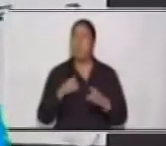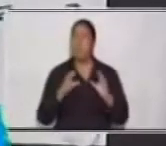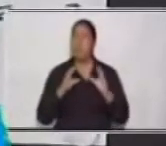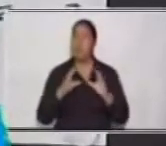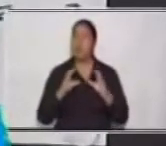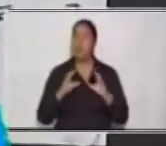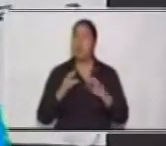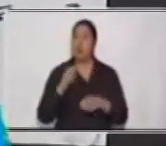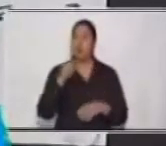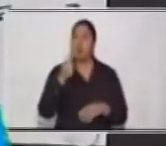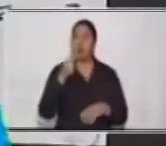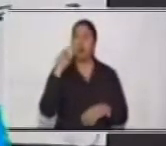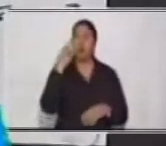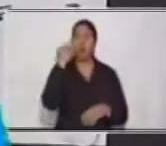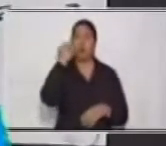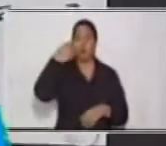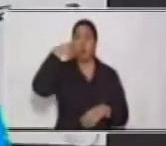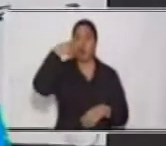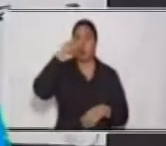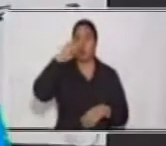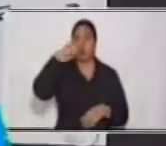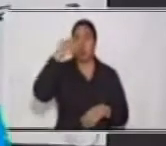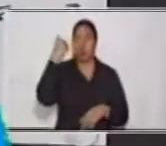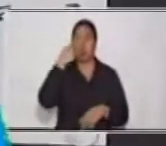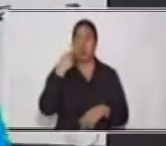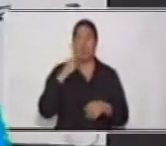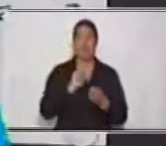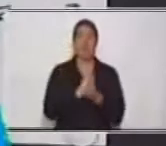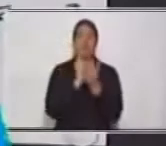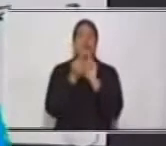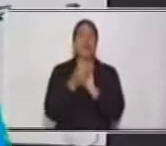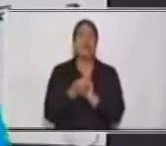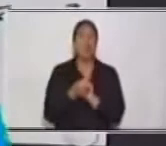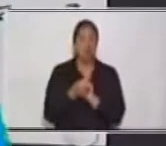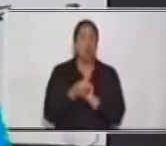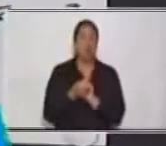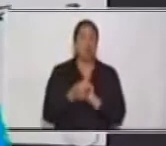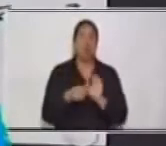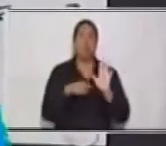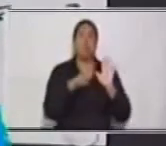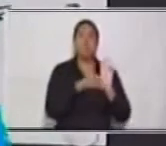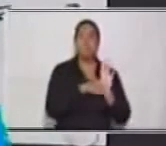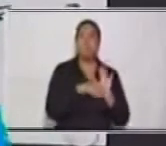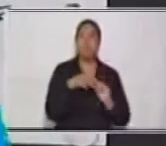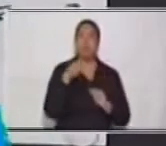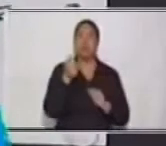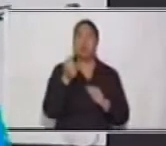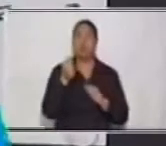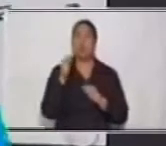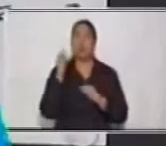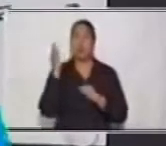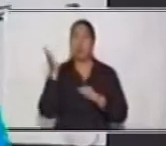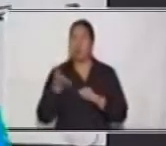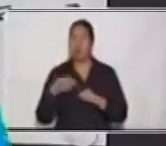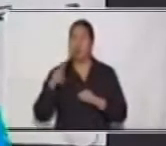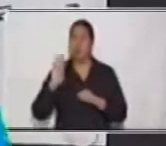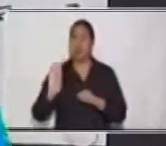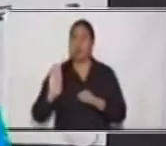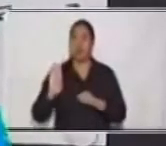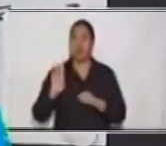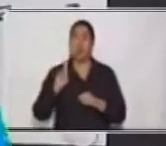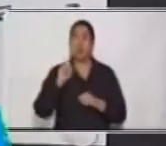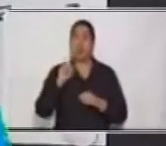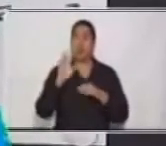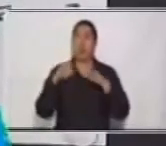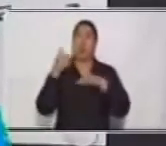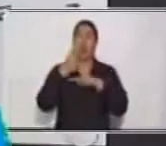asíntotas acá cambian de forma. Aquí sería menos A dividido B y aquí es B dividido A. Y acá